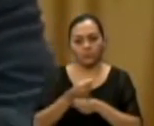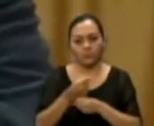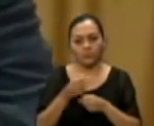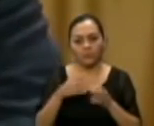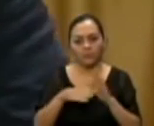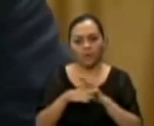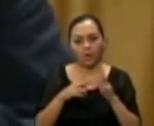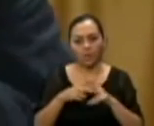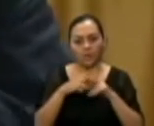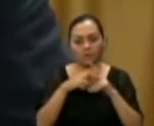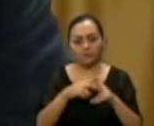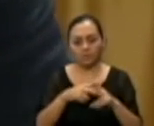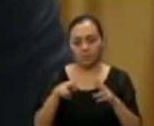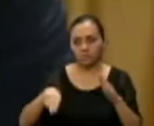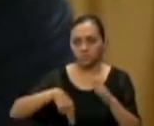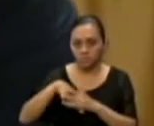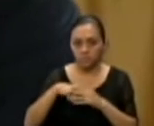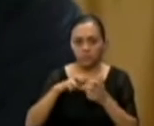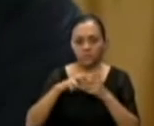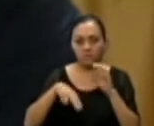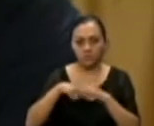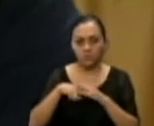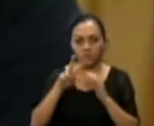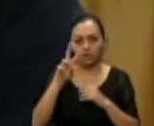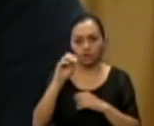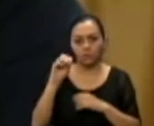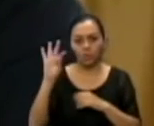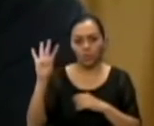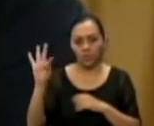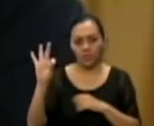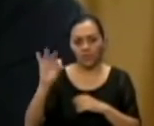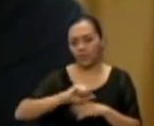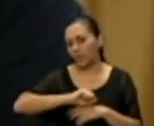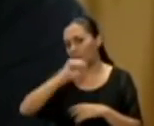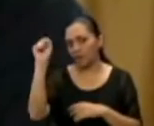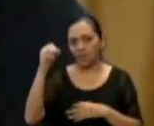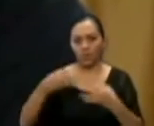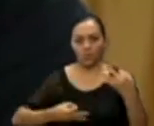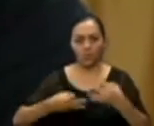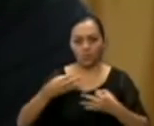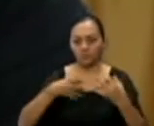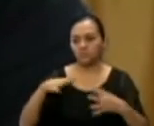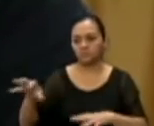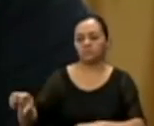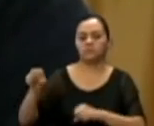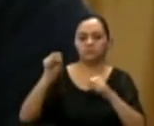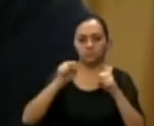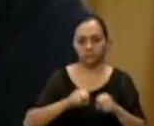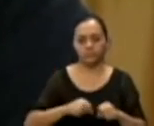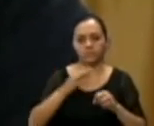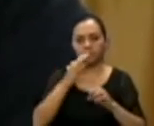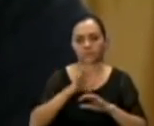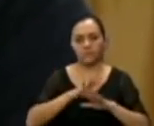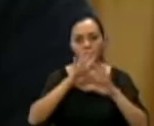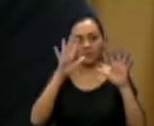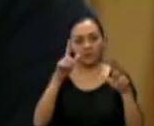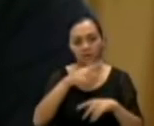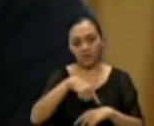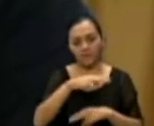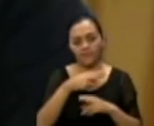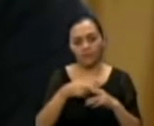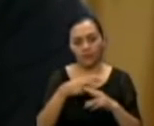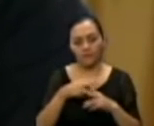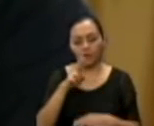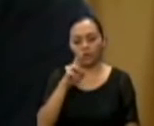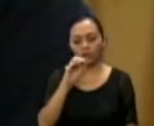10.000 trabas legales en el 2009 ganamos todo y pudimos recuperar este predio el rosado el rosario de unas